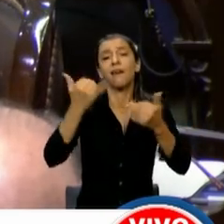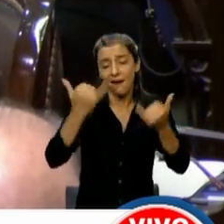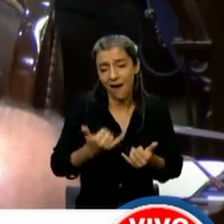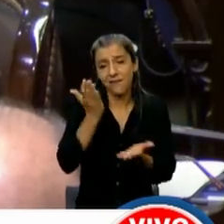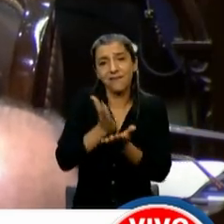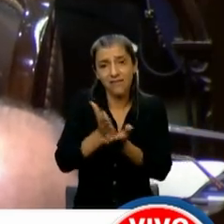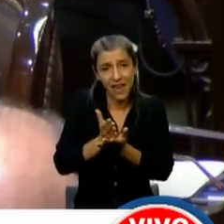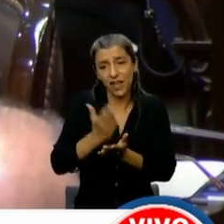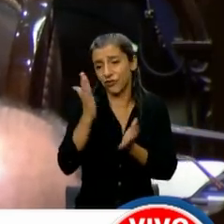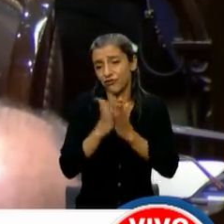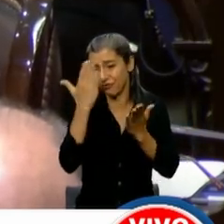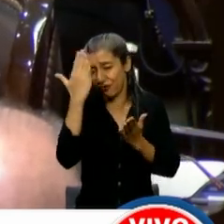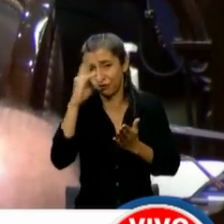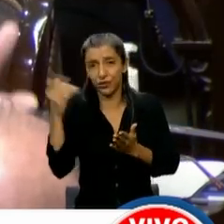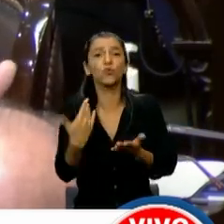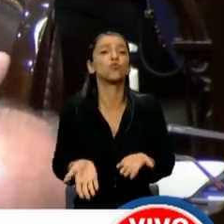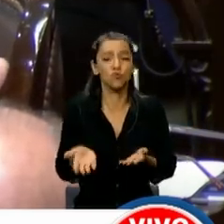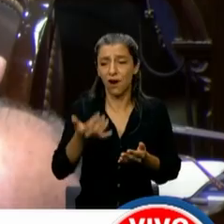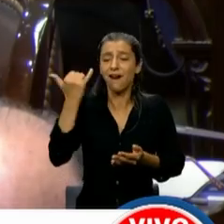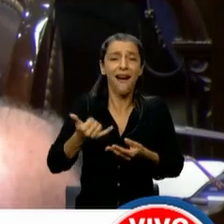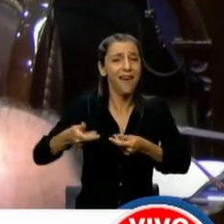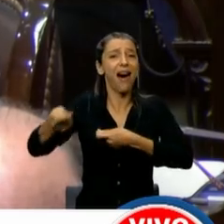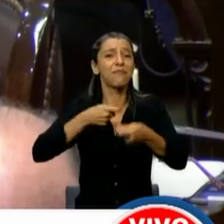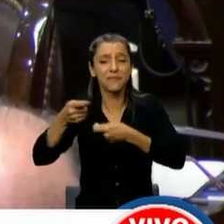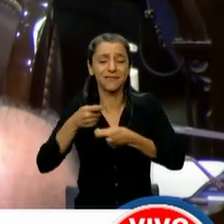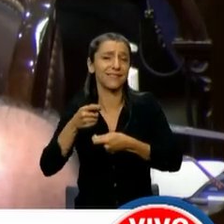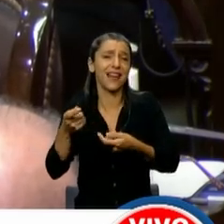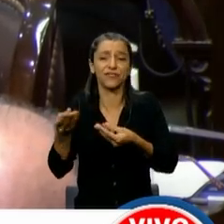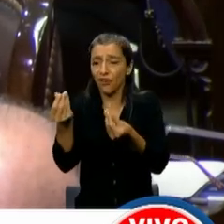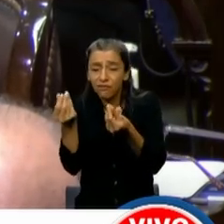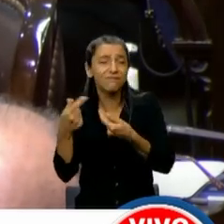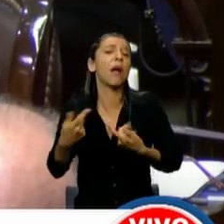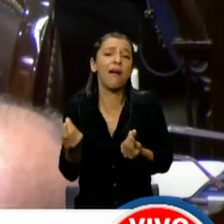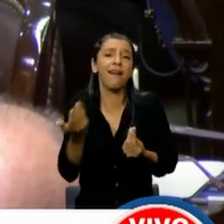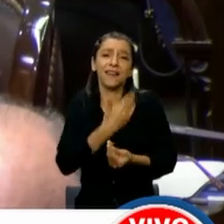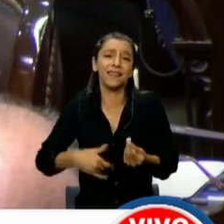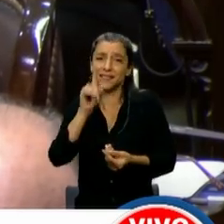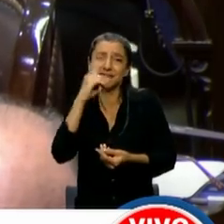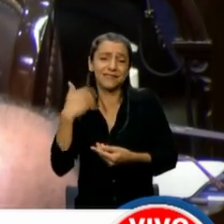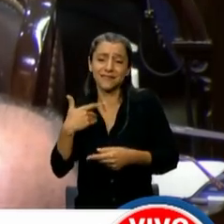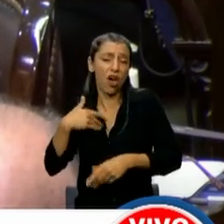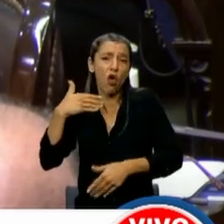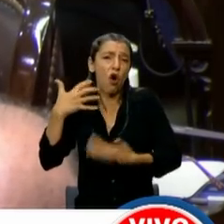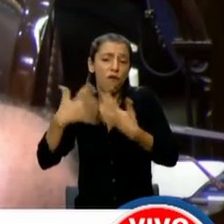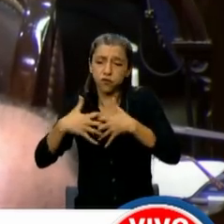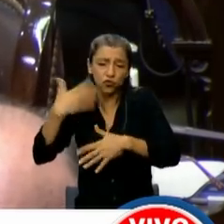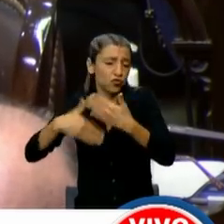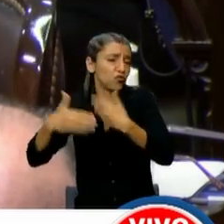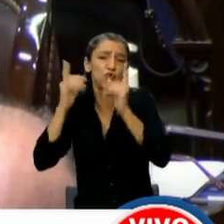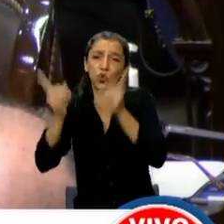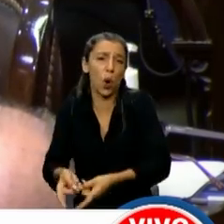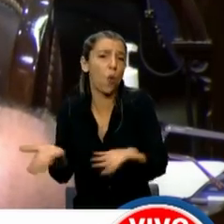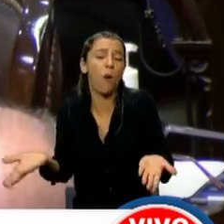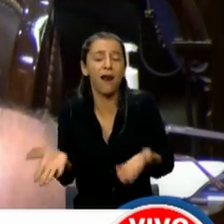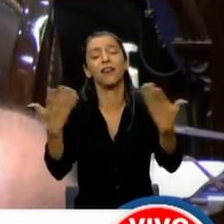que va a permitir que el estado siga funcionando entonces se les caen absolutamente todos los argumentos por los cuales no